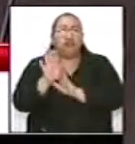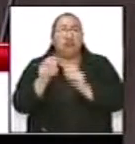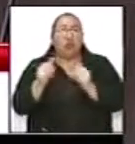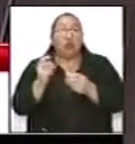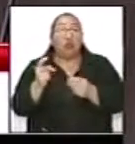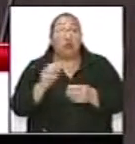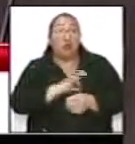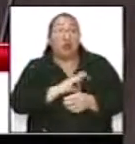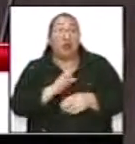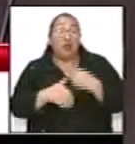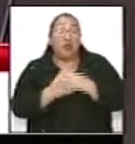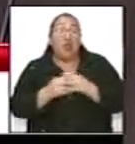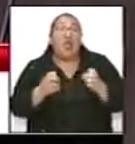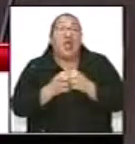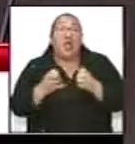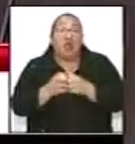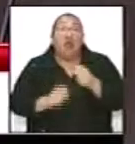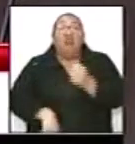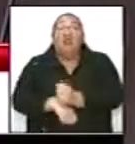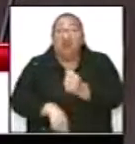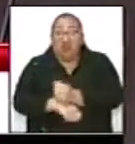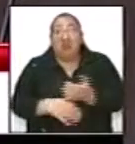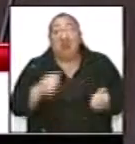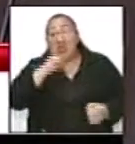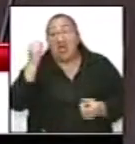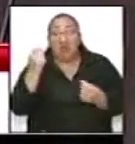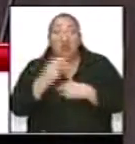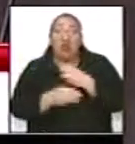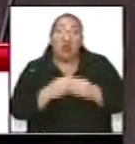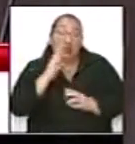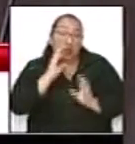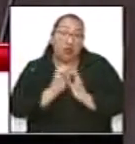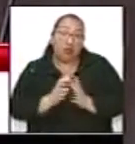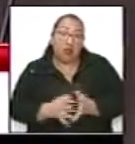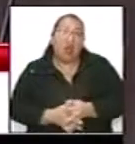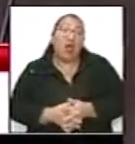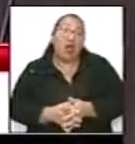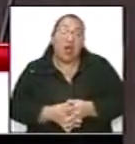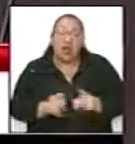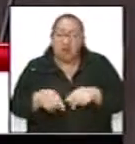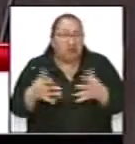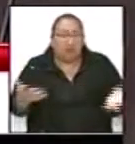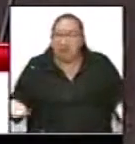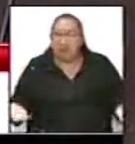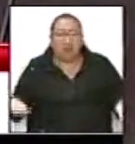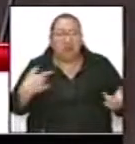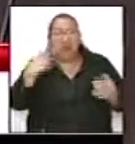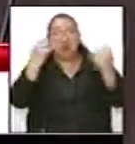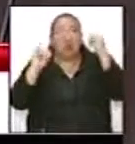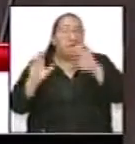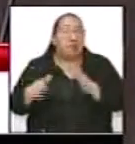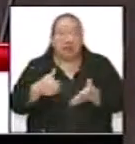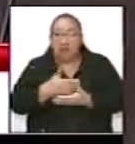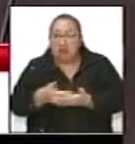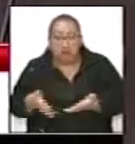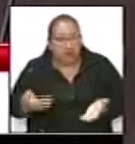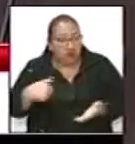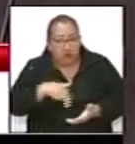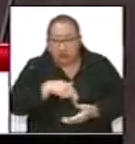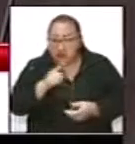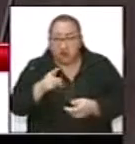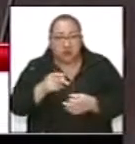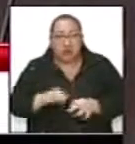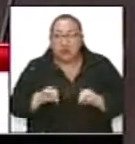como se premian a los equipos futbolísticos que ganan un mundial, por ejemplo? Esto no es una cosa que estemos inventando nosotros. Esta es